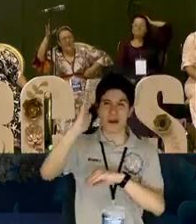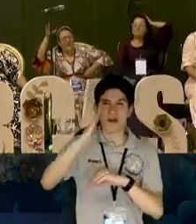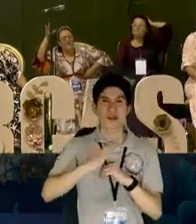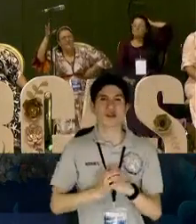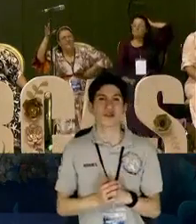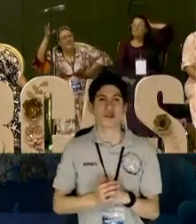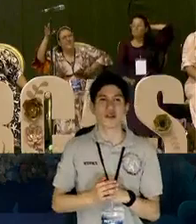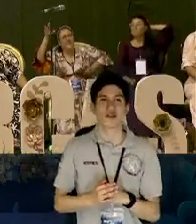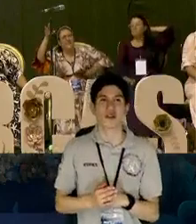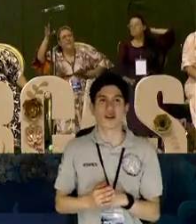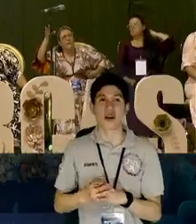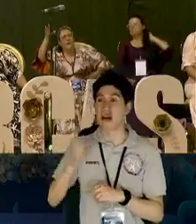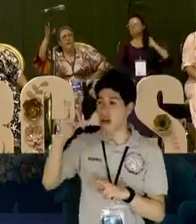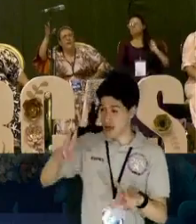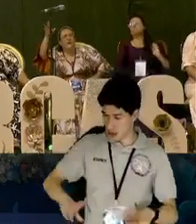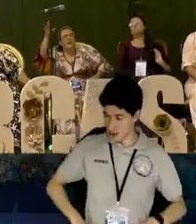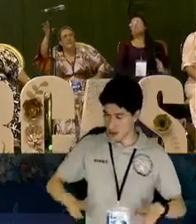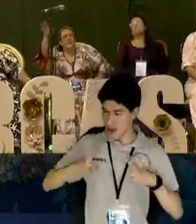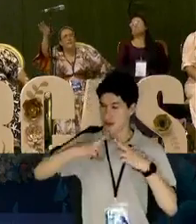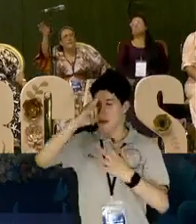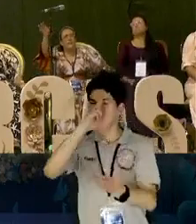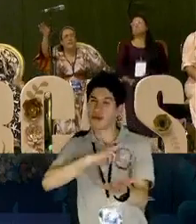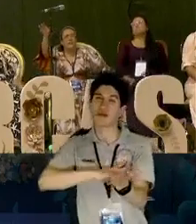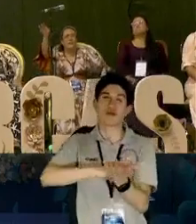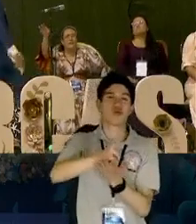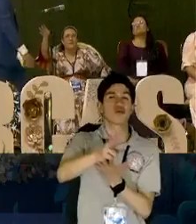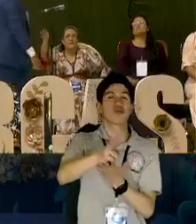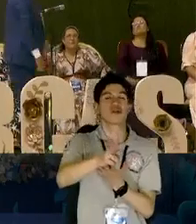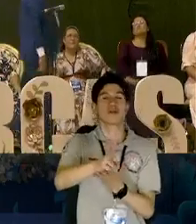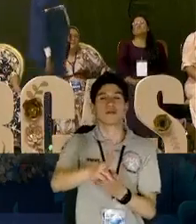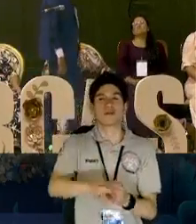ha sido fiel.